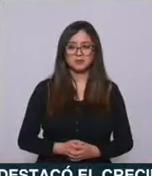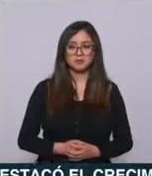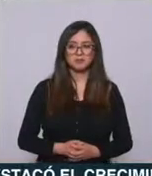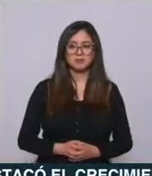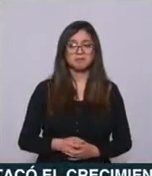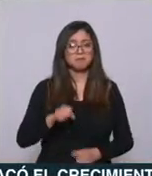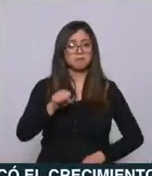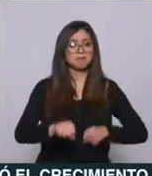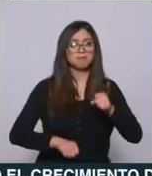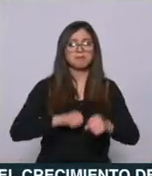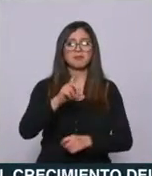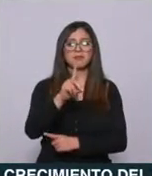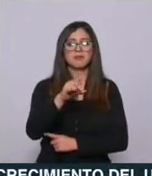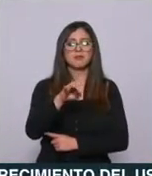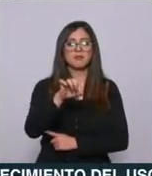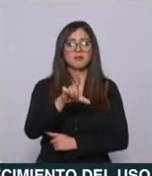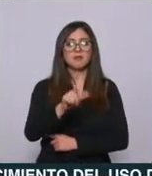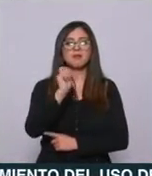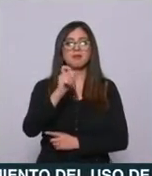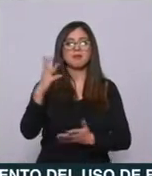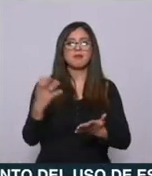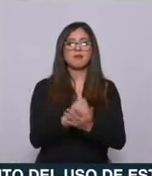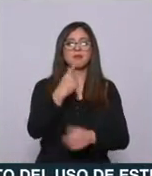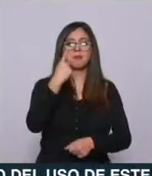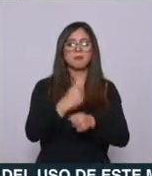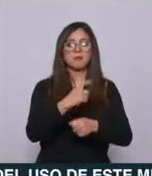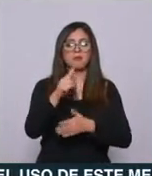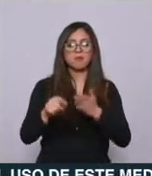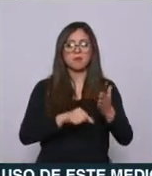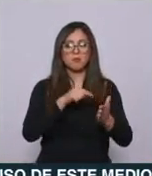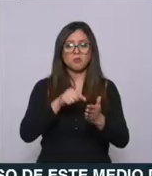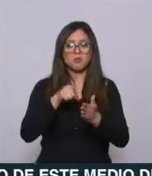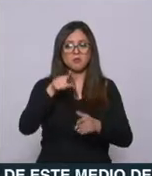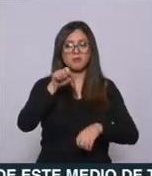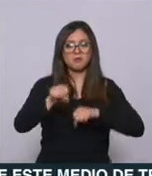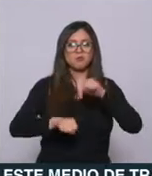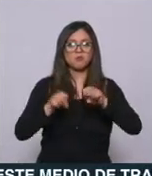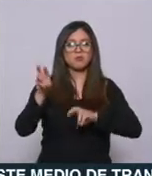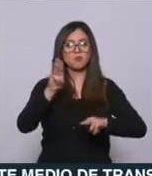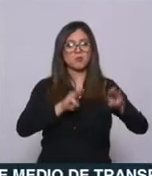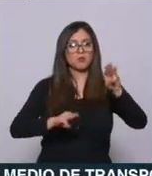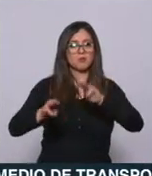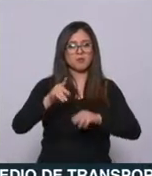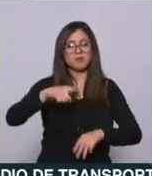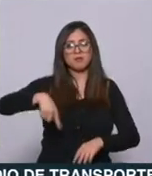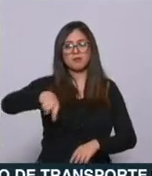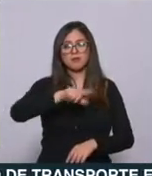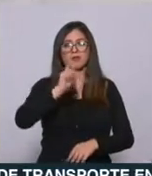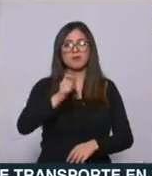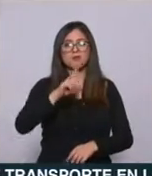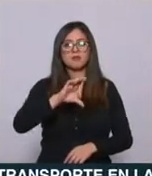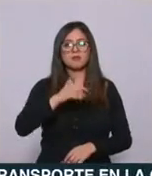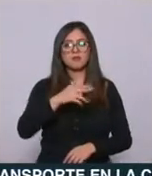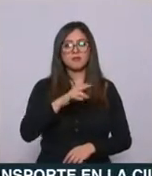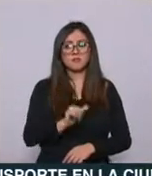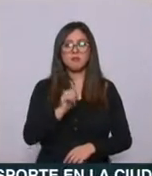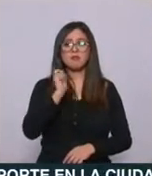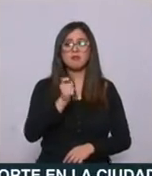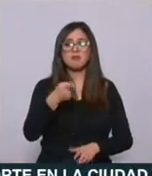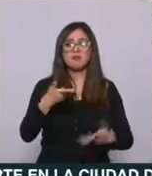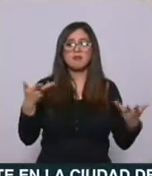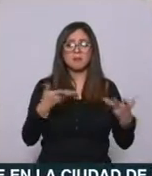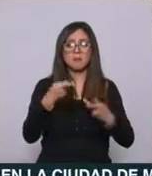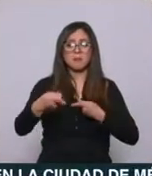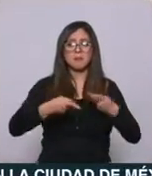La pedalista Daniela Campuzano logró el primer lugar en la Copa Checa de Ciclismo de Montaña que se realizó en Sadov, República Checa, evento que tomó